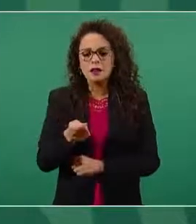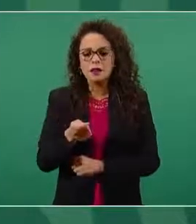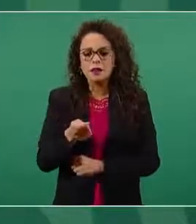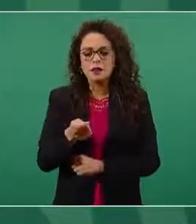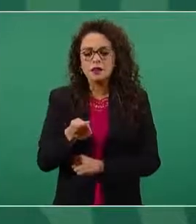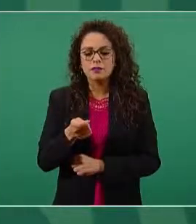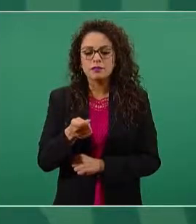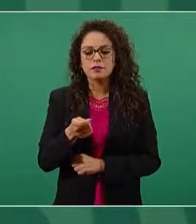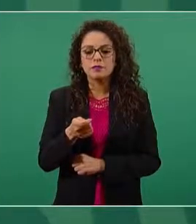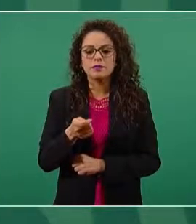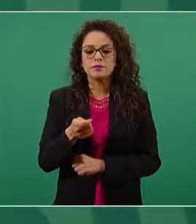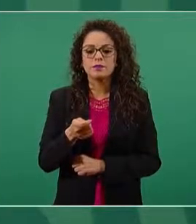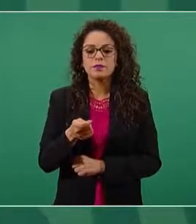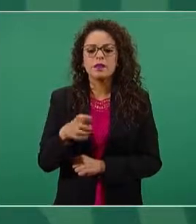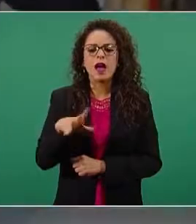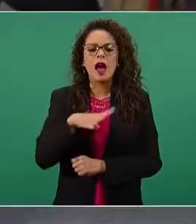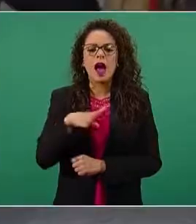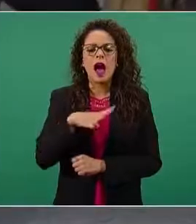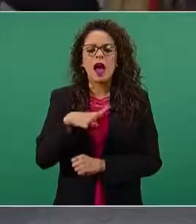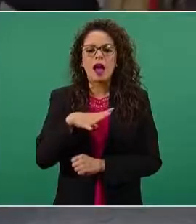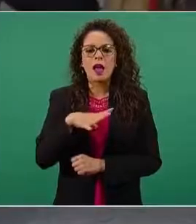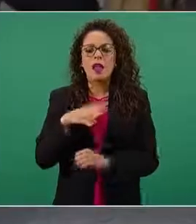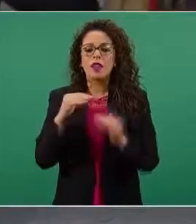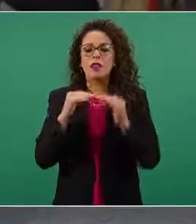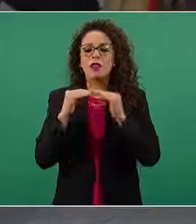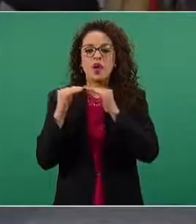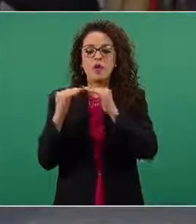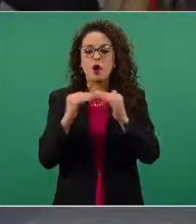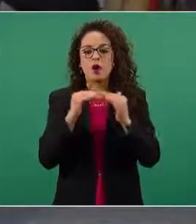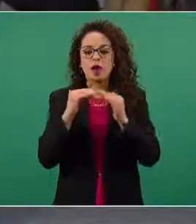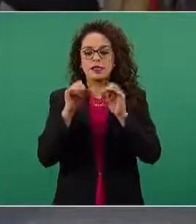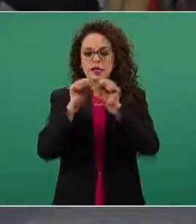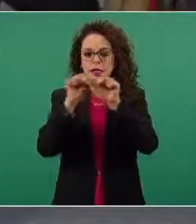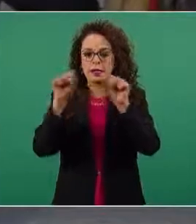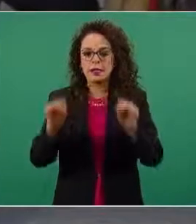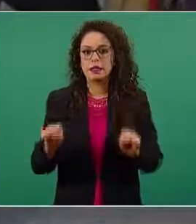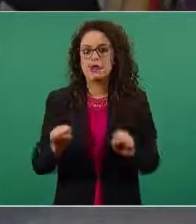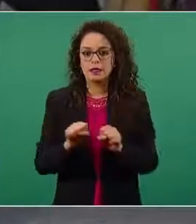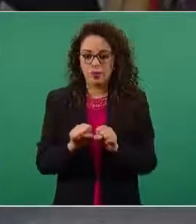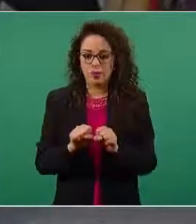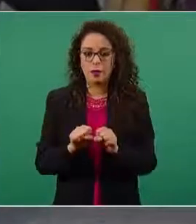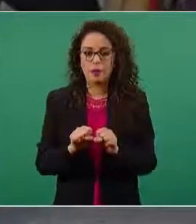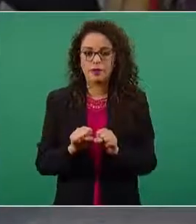un sistema de democracia